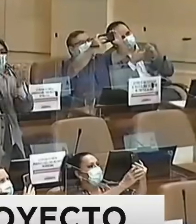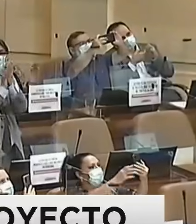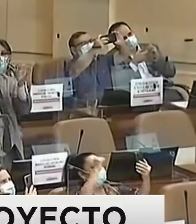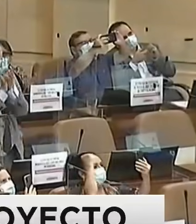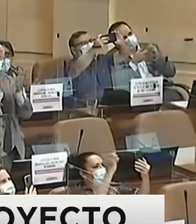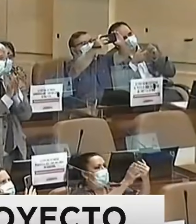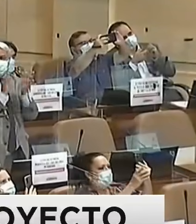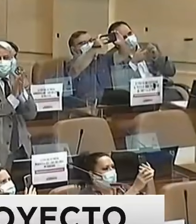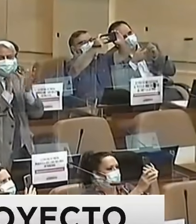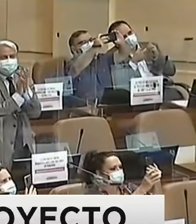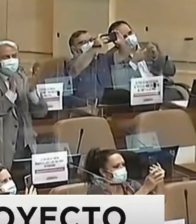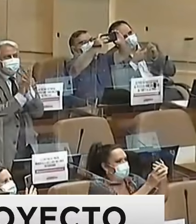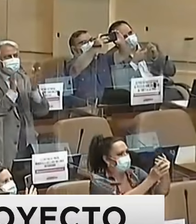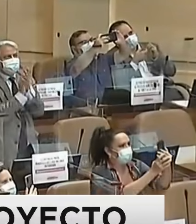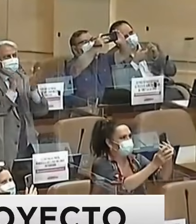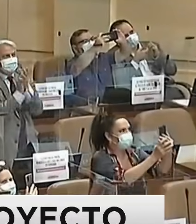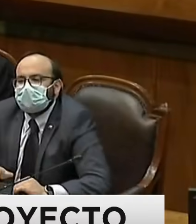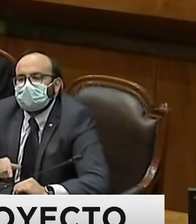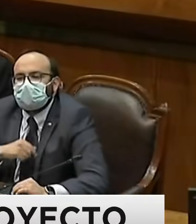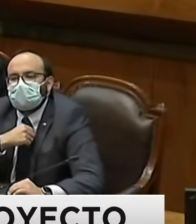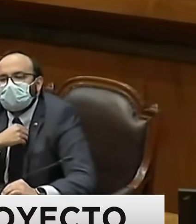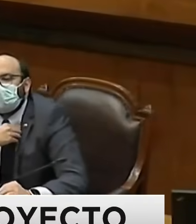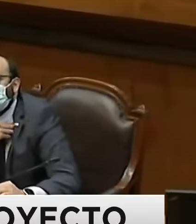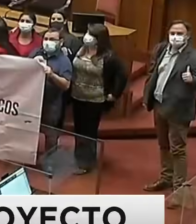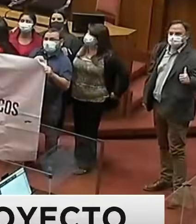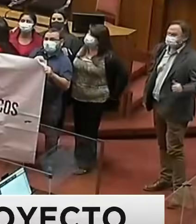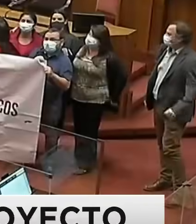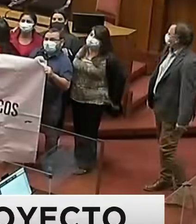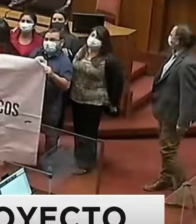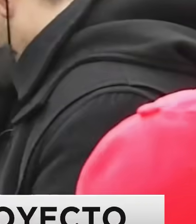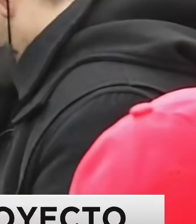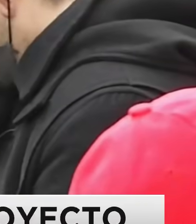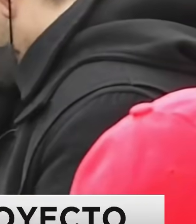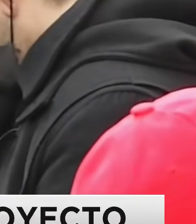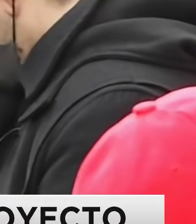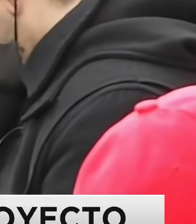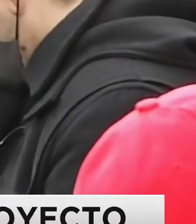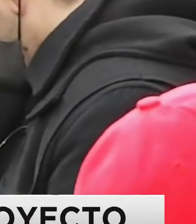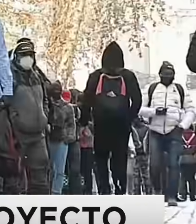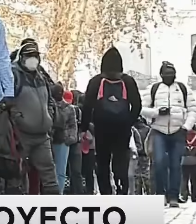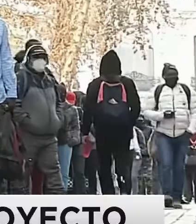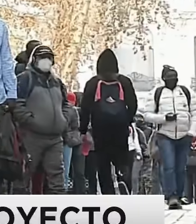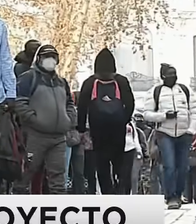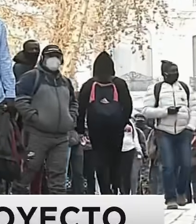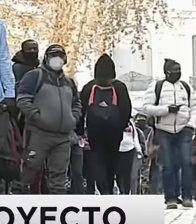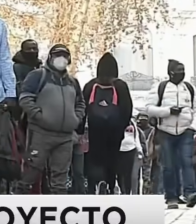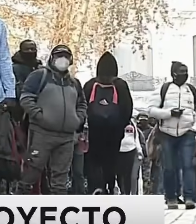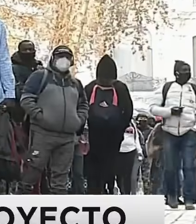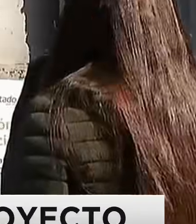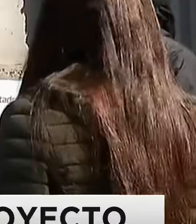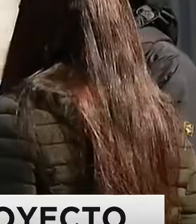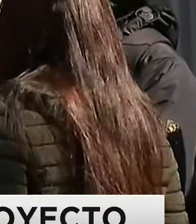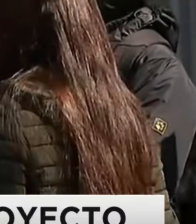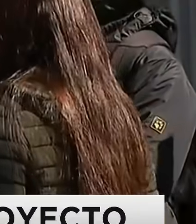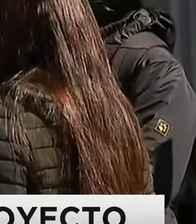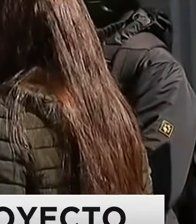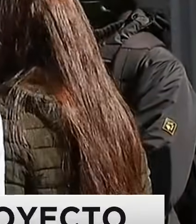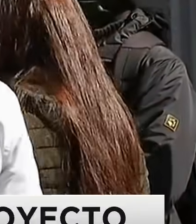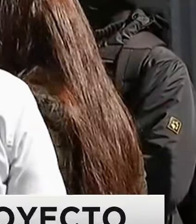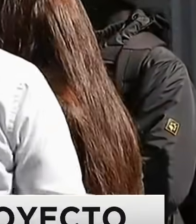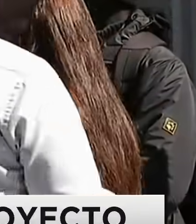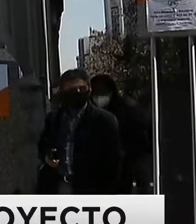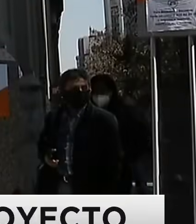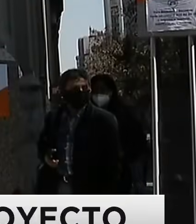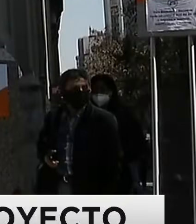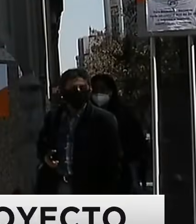retiro, es decir, presentar un proyecto propio similar que incluya además un mecanismo para quienes ya no tengan fondos